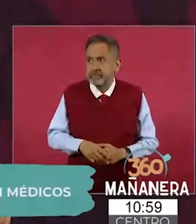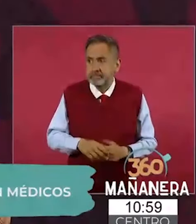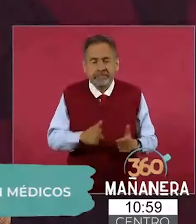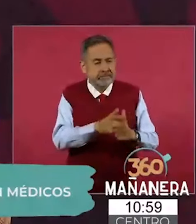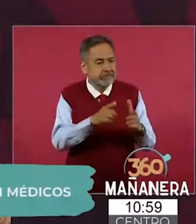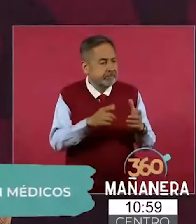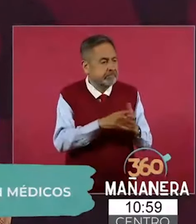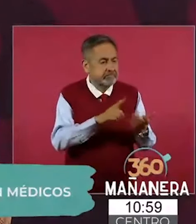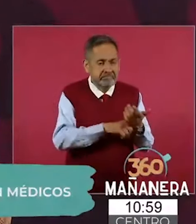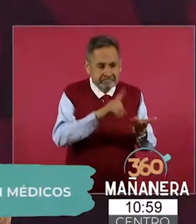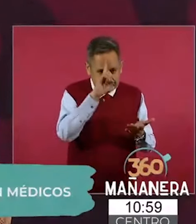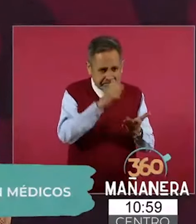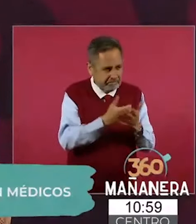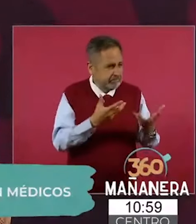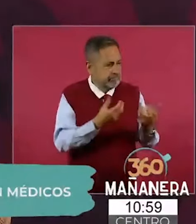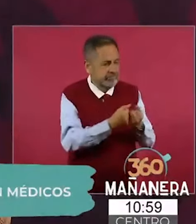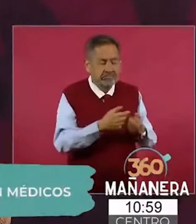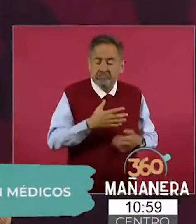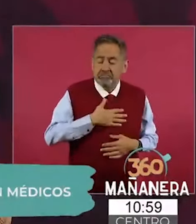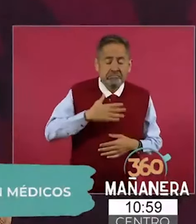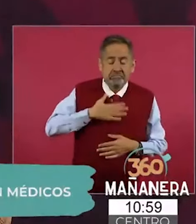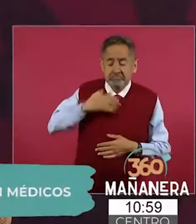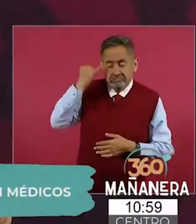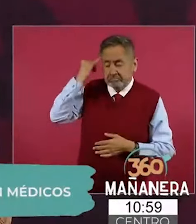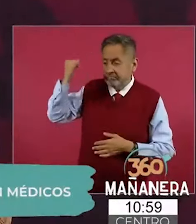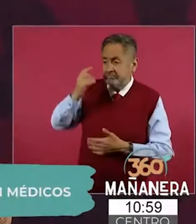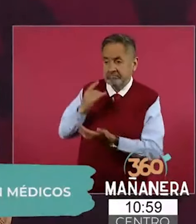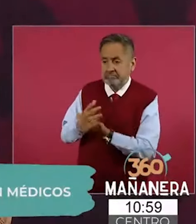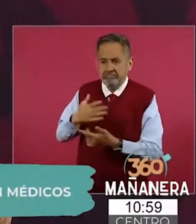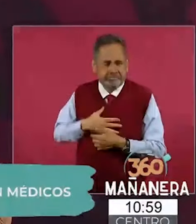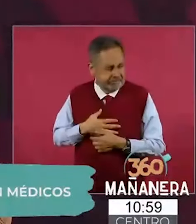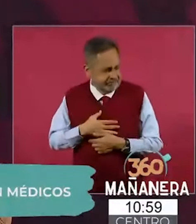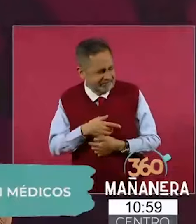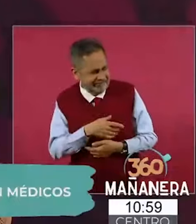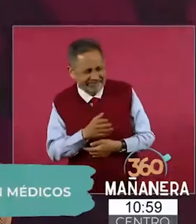sectarios, fanáticos, dogmáticos,